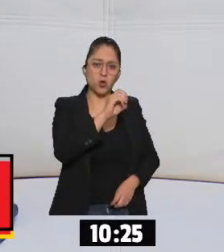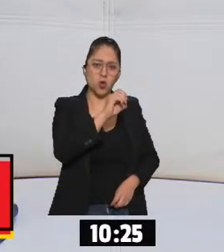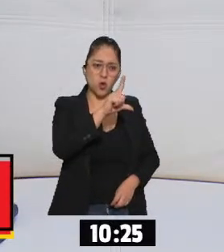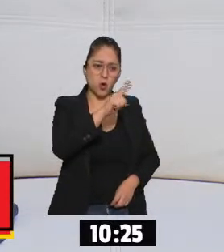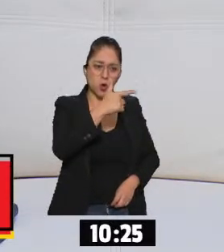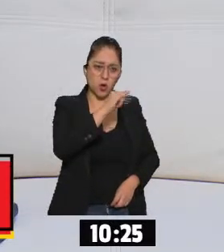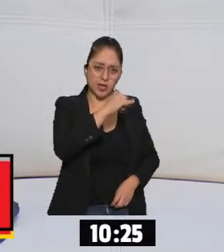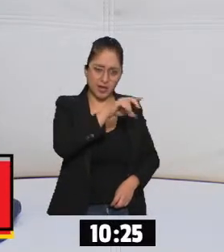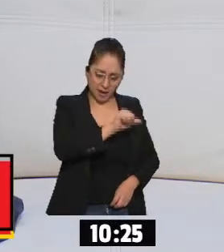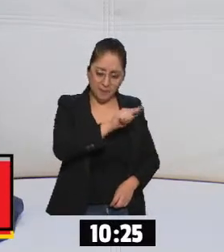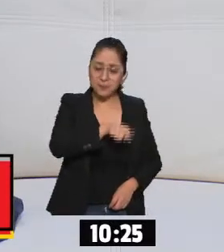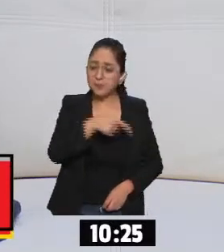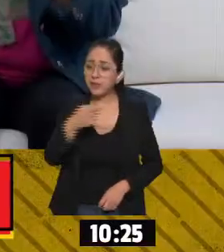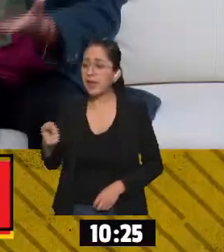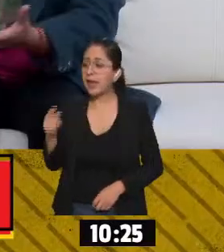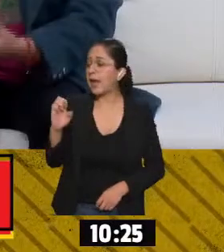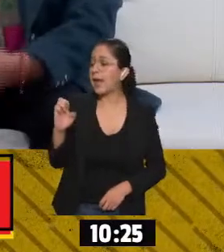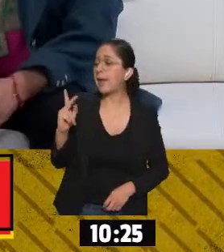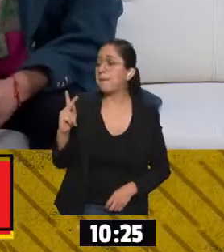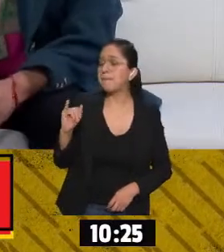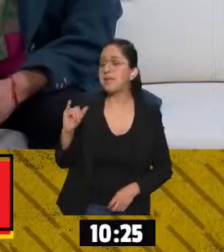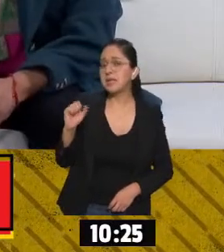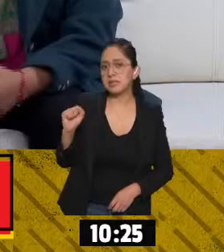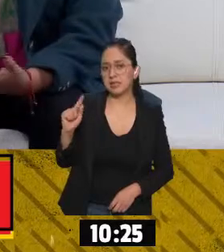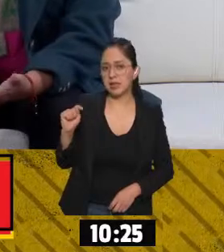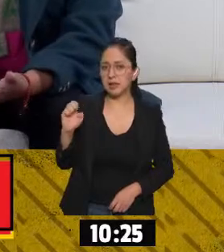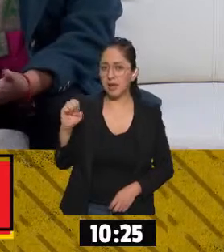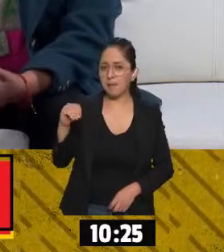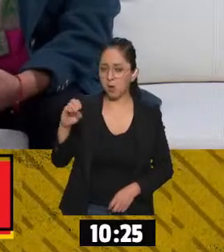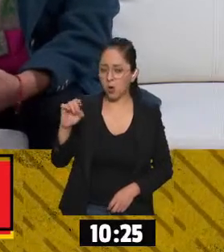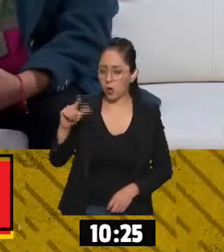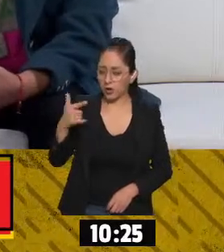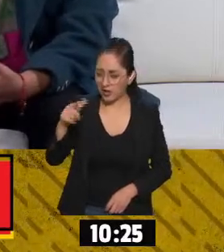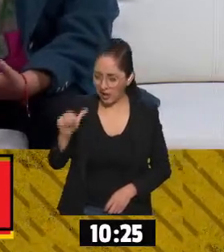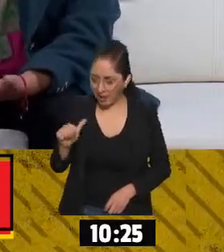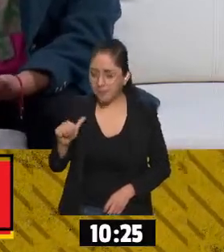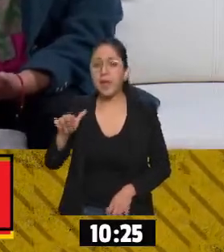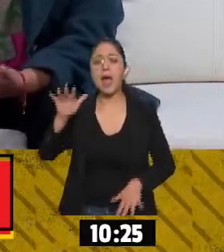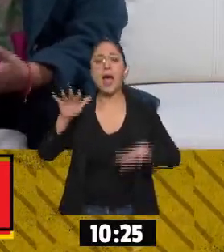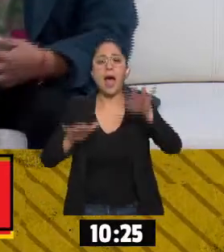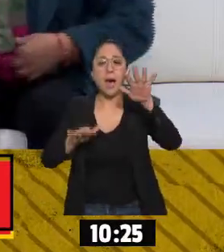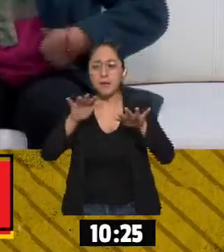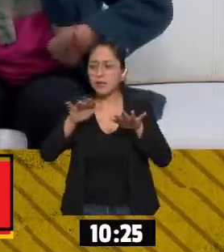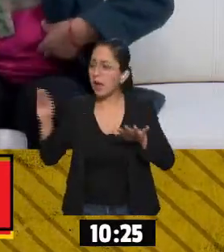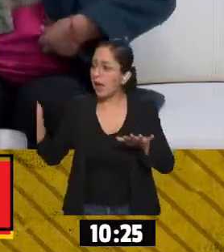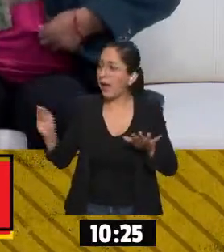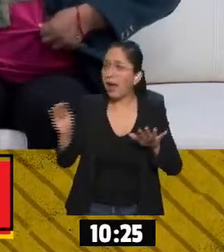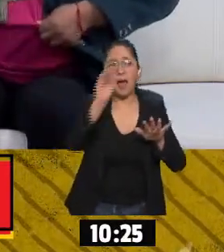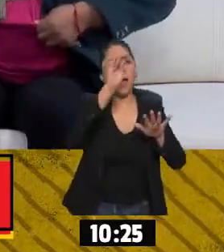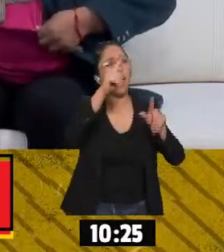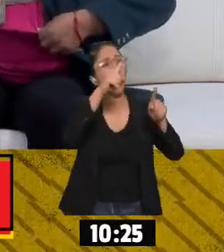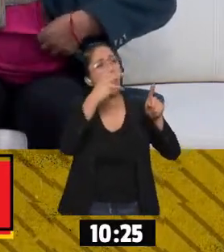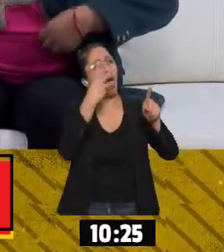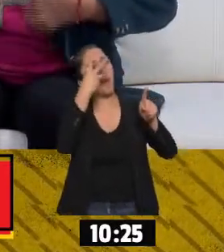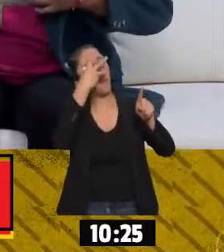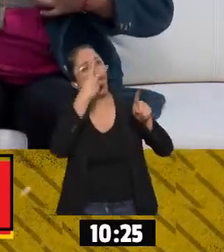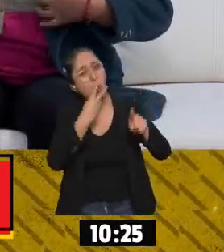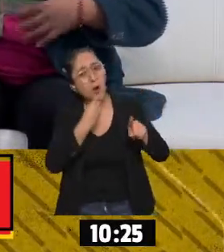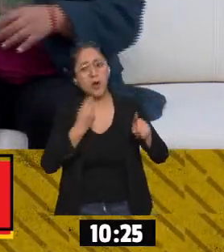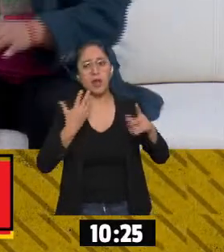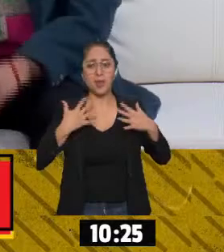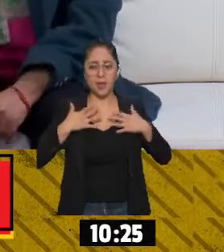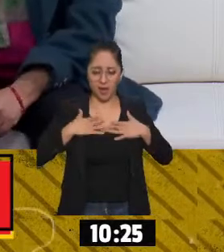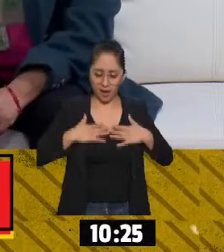¿no? Porque de repente a nosotros nos colocan de adorno, nos bonitean, nos dicen, ay, qué bonito tu huipil,